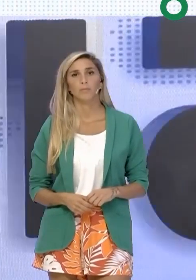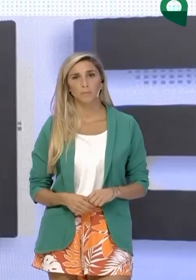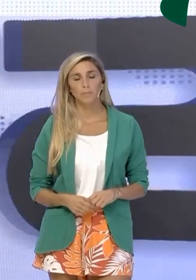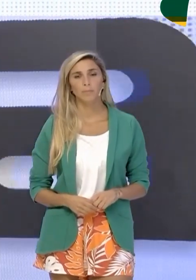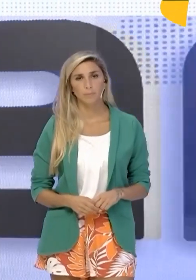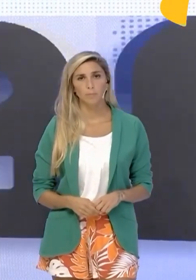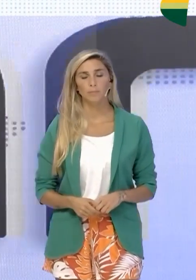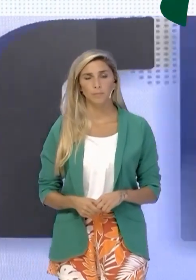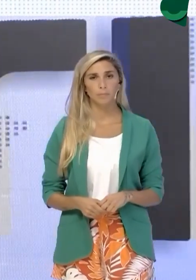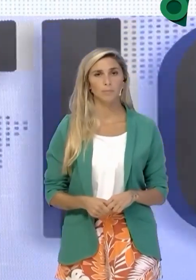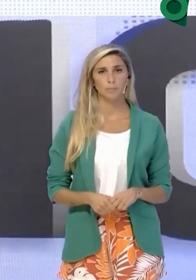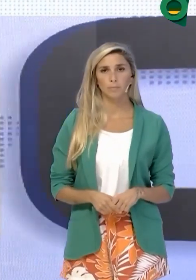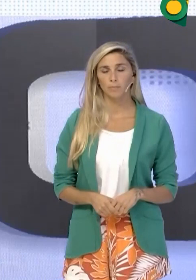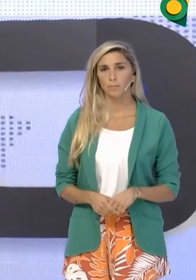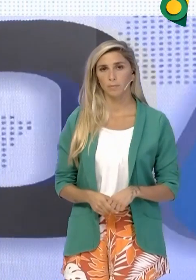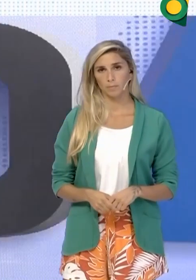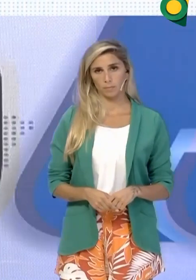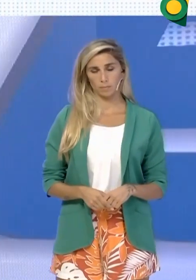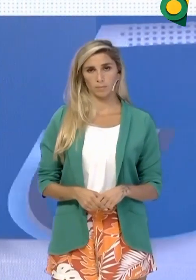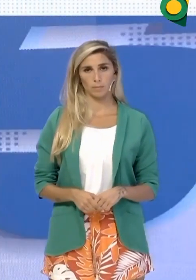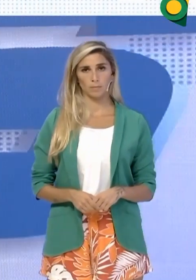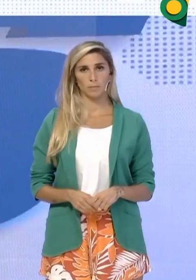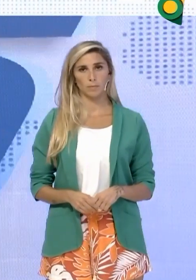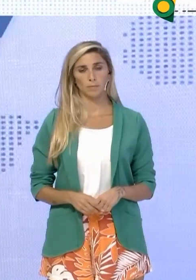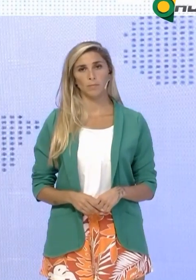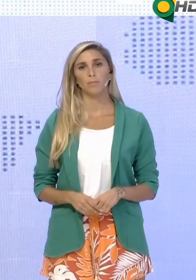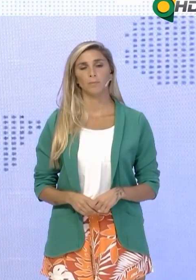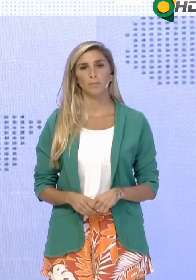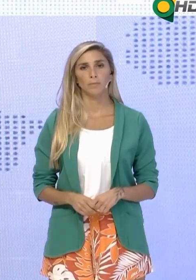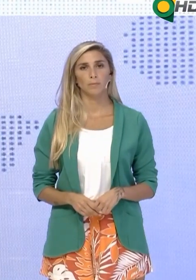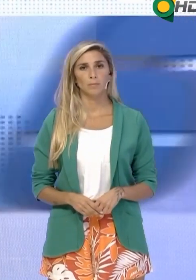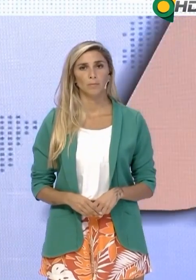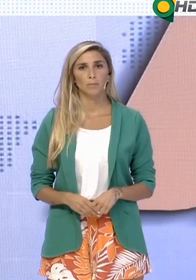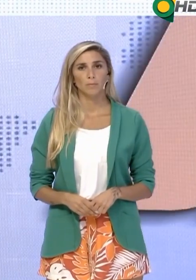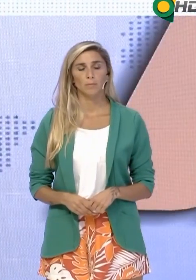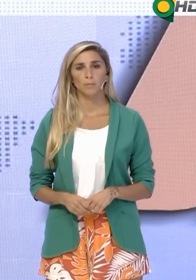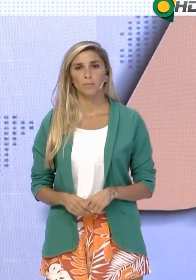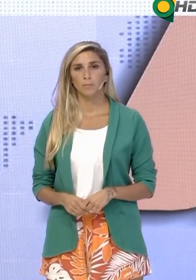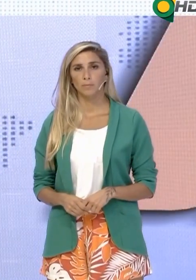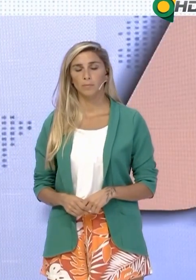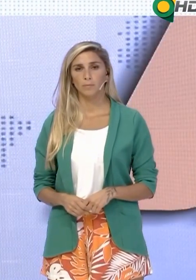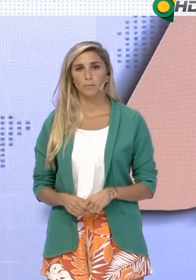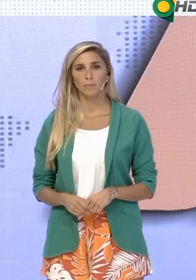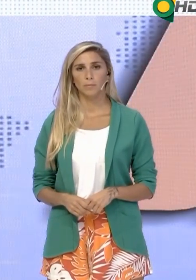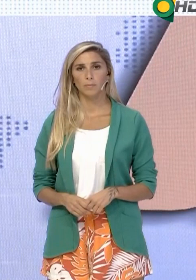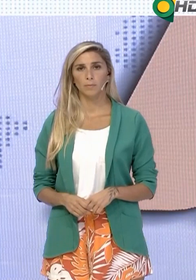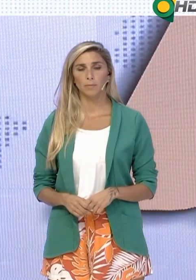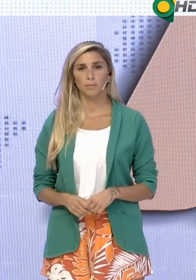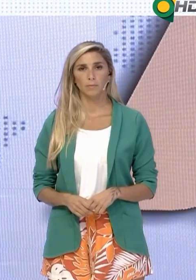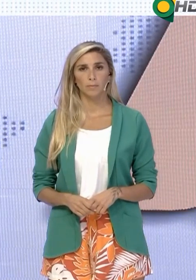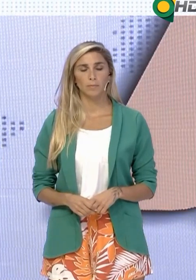parecido. Si a mí me llaman, me inducen error, y yo facilito lo que es clave de